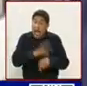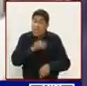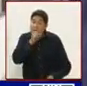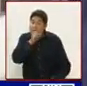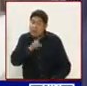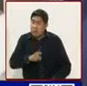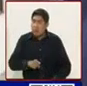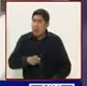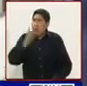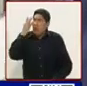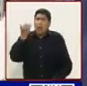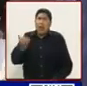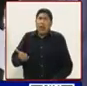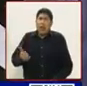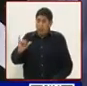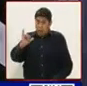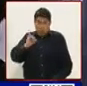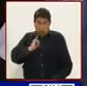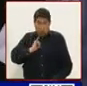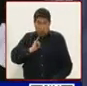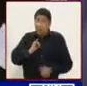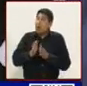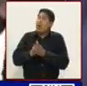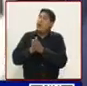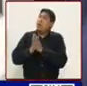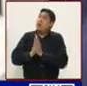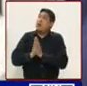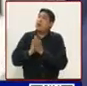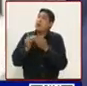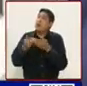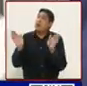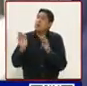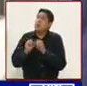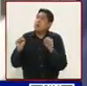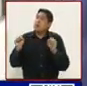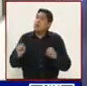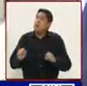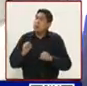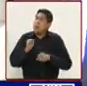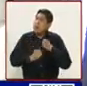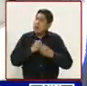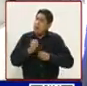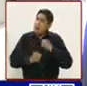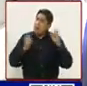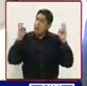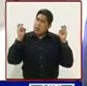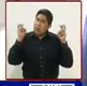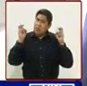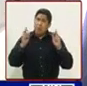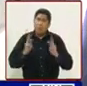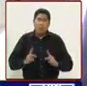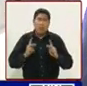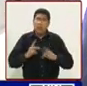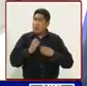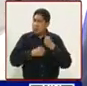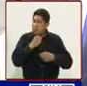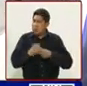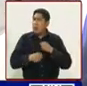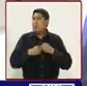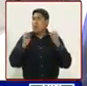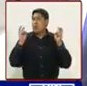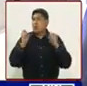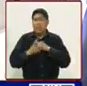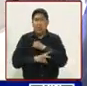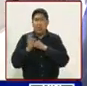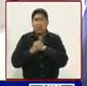prender. ¿Por qué motivo? Porque yo solamente estaba pidiendo que se habilite en el sistema como víctimas a las personas víctimas que han sido